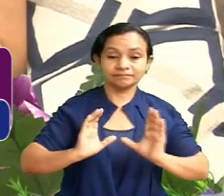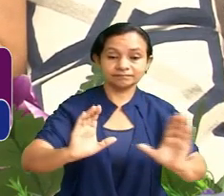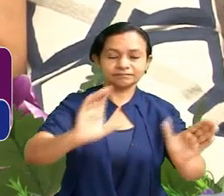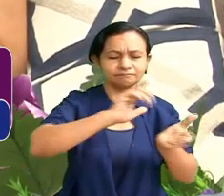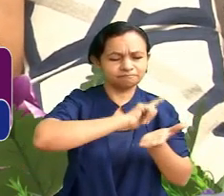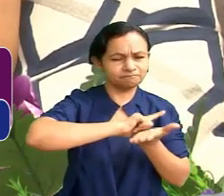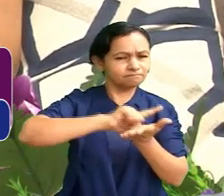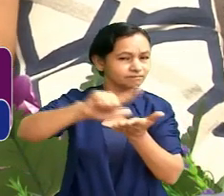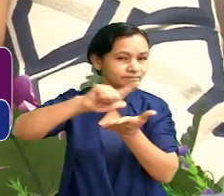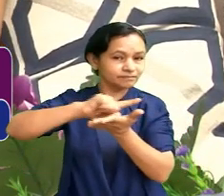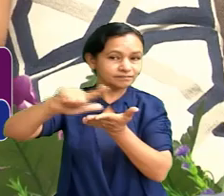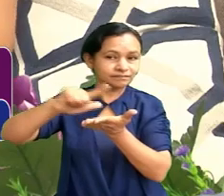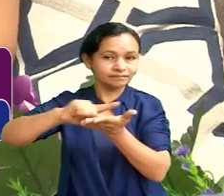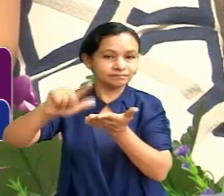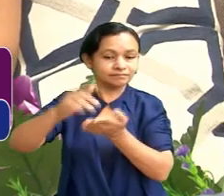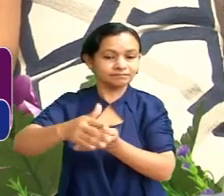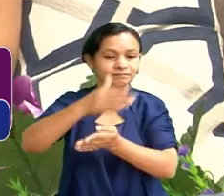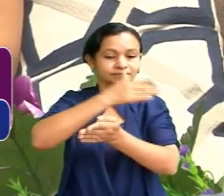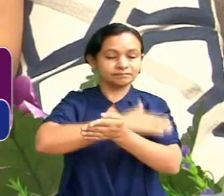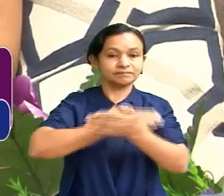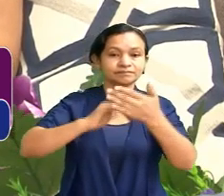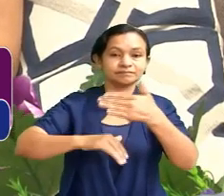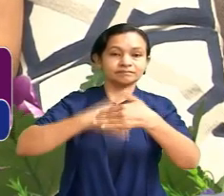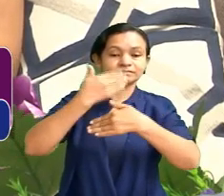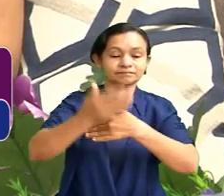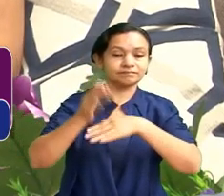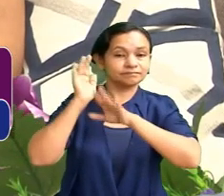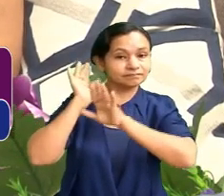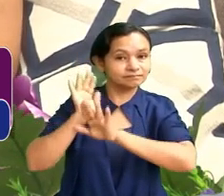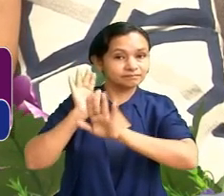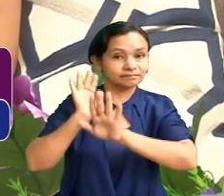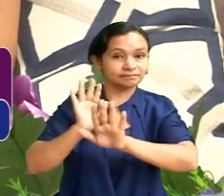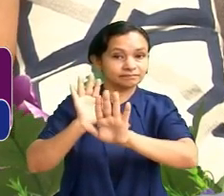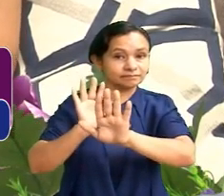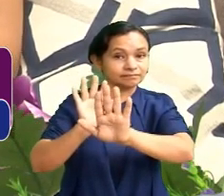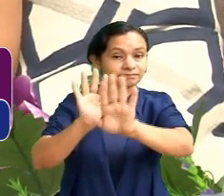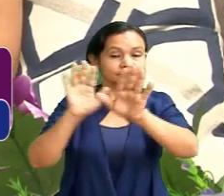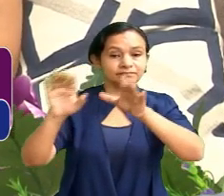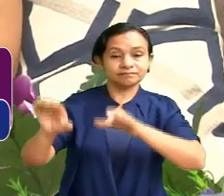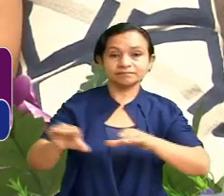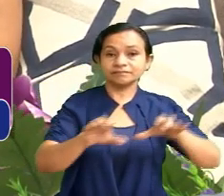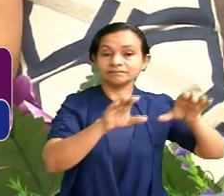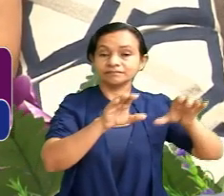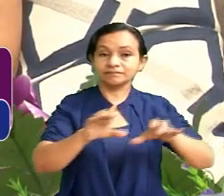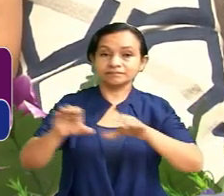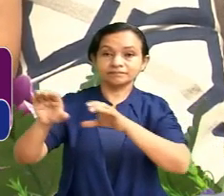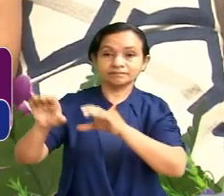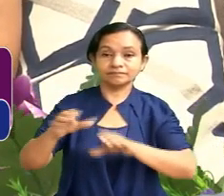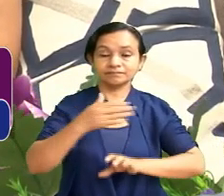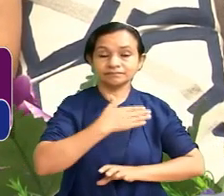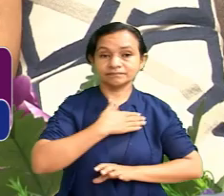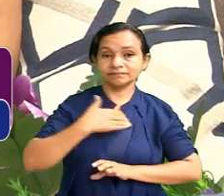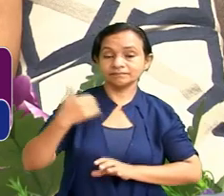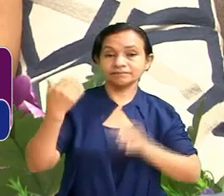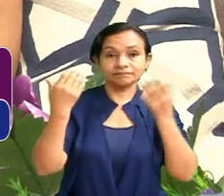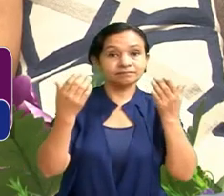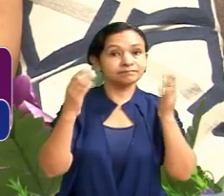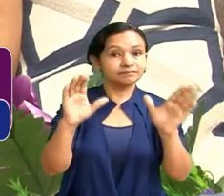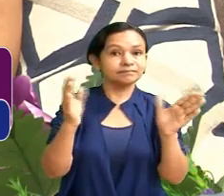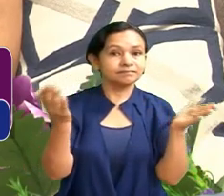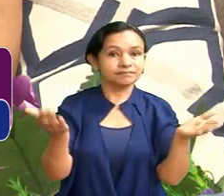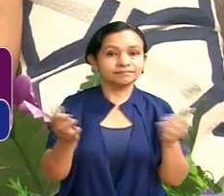verdad antes y después de las procesiones para que la actividad se realice realmente en las mejores condiciones